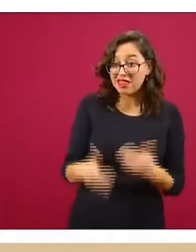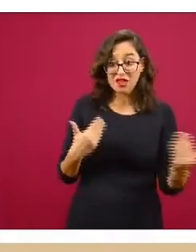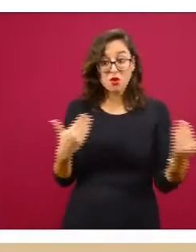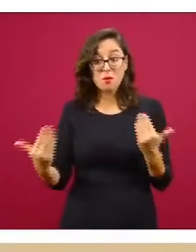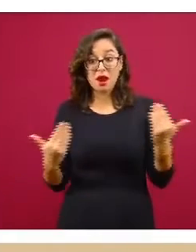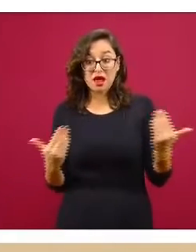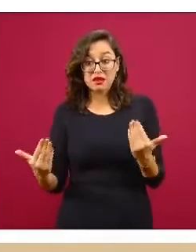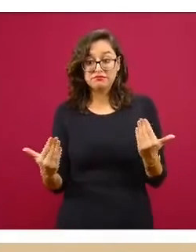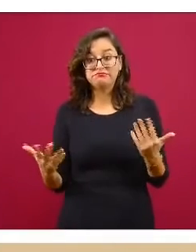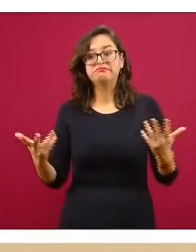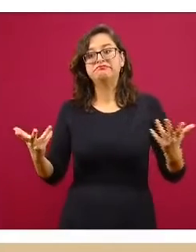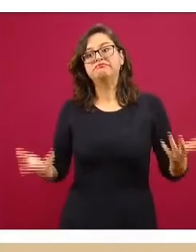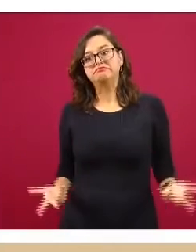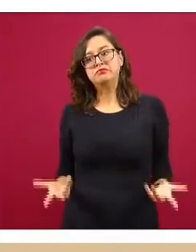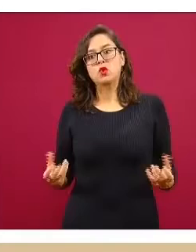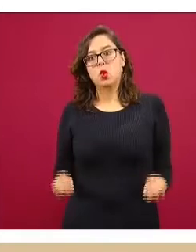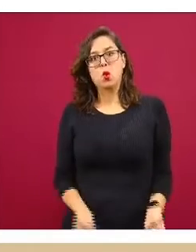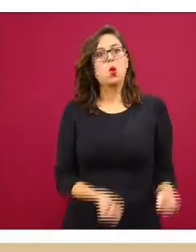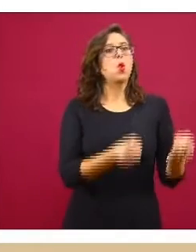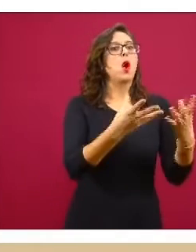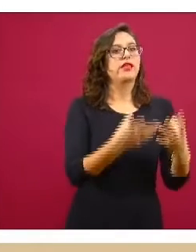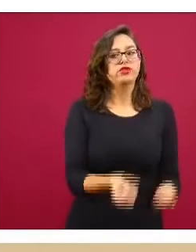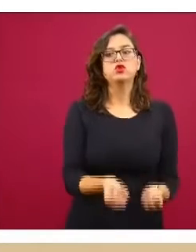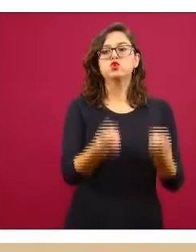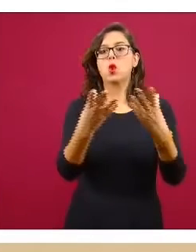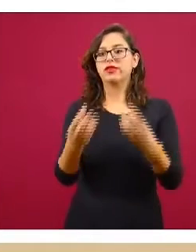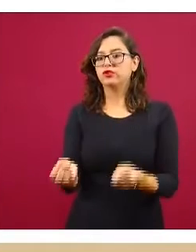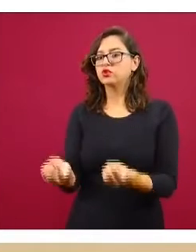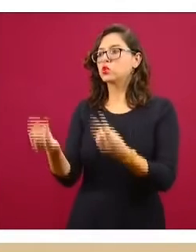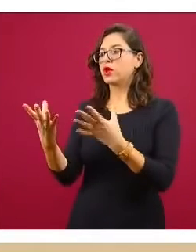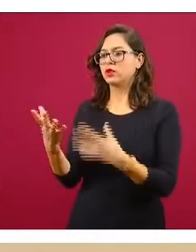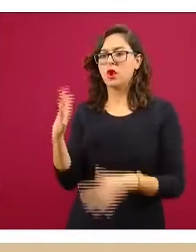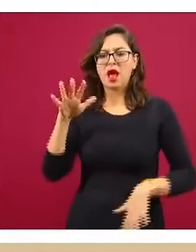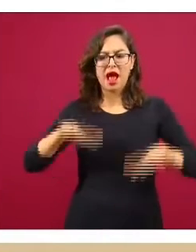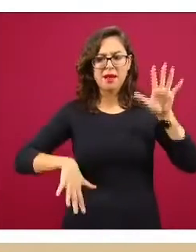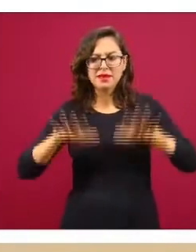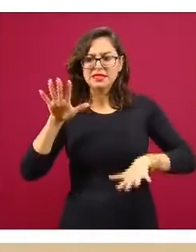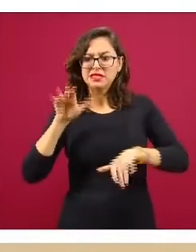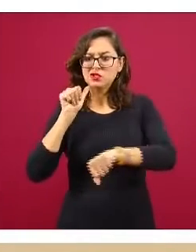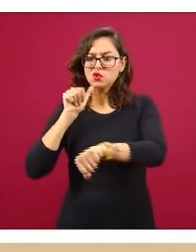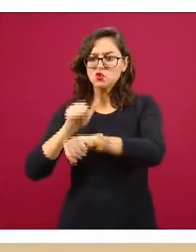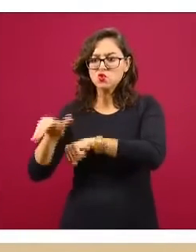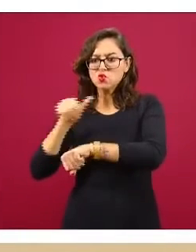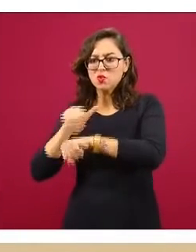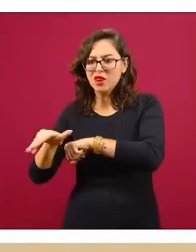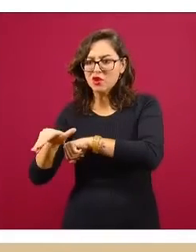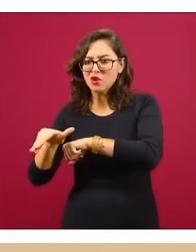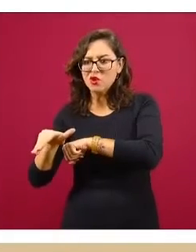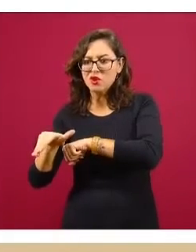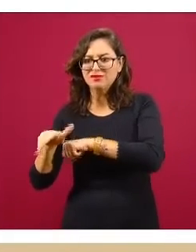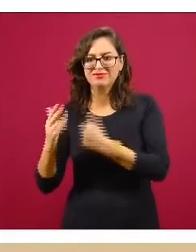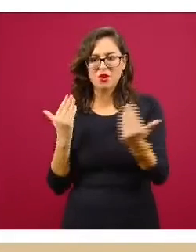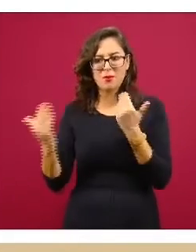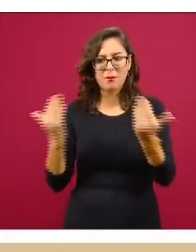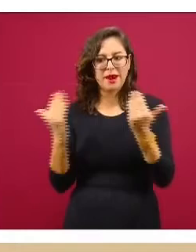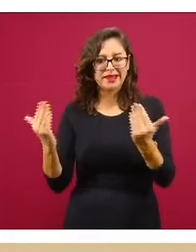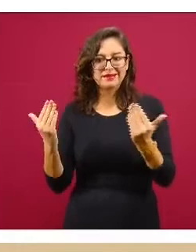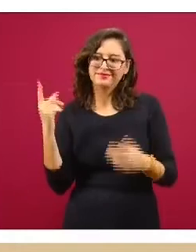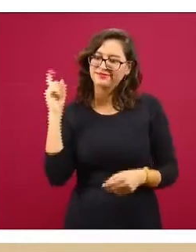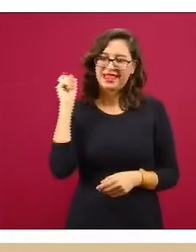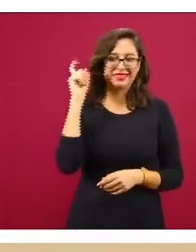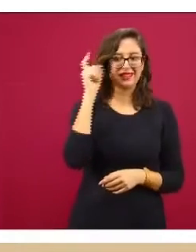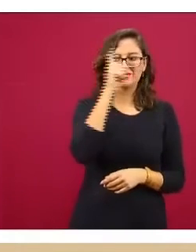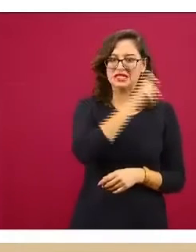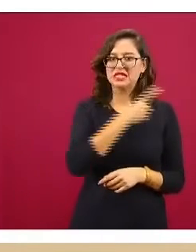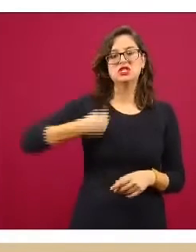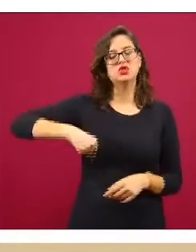cuando hablamos de número de defunciones. Muchas veces los números absolutos son muy difíciles de comparar y eso,